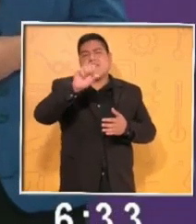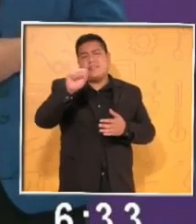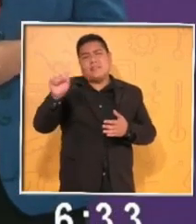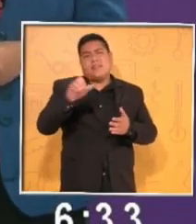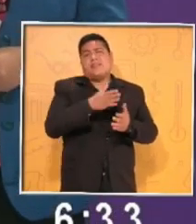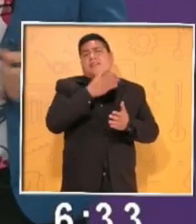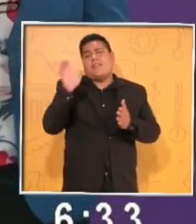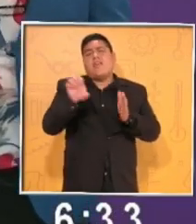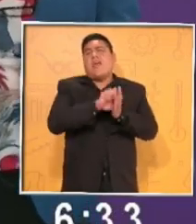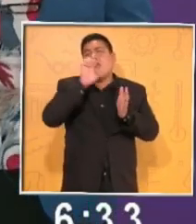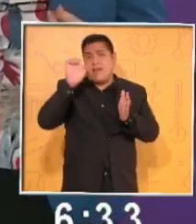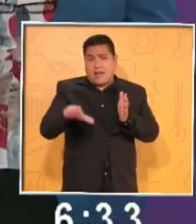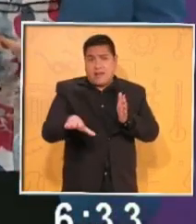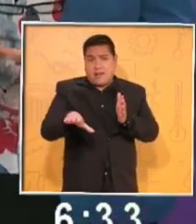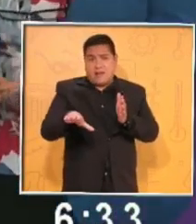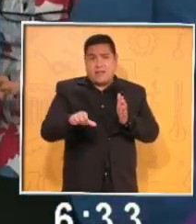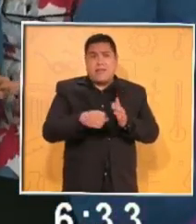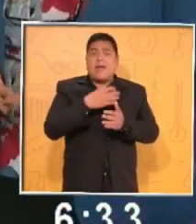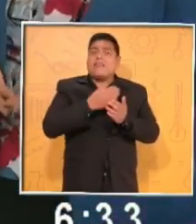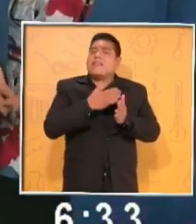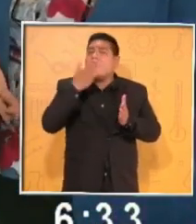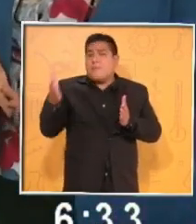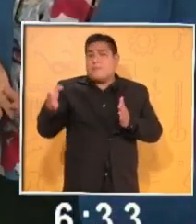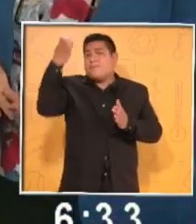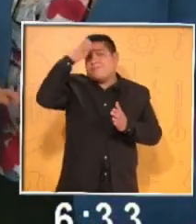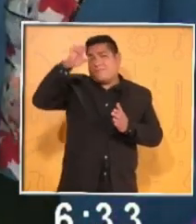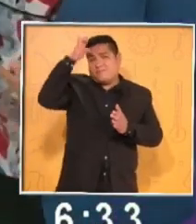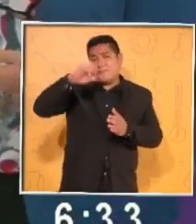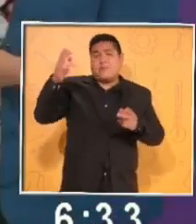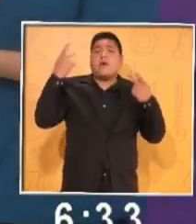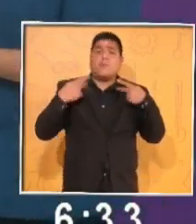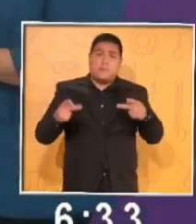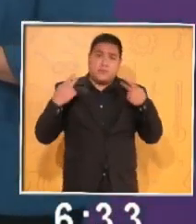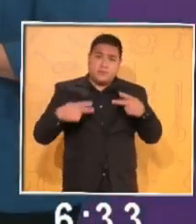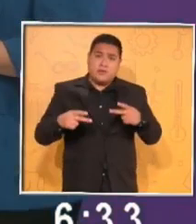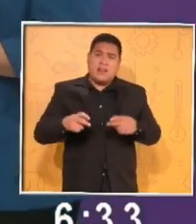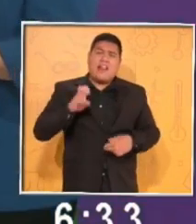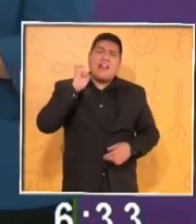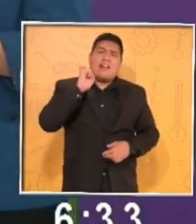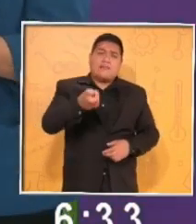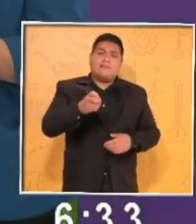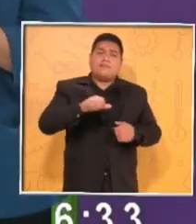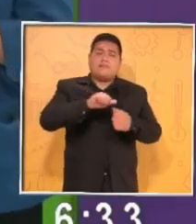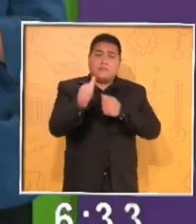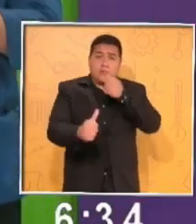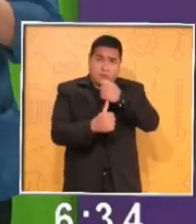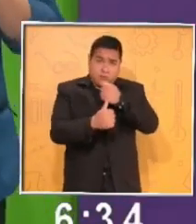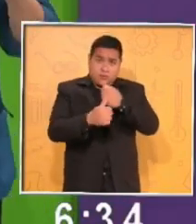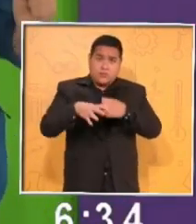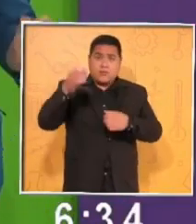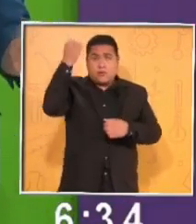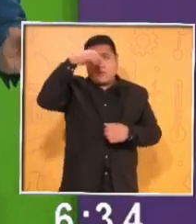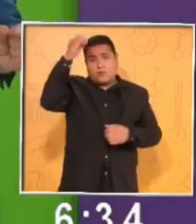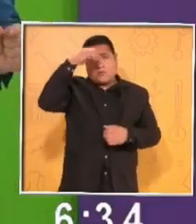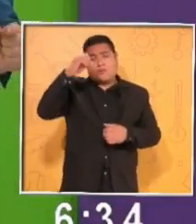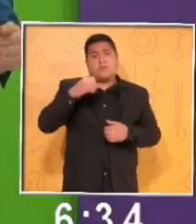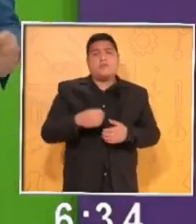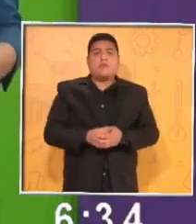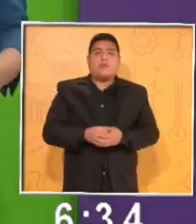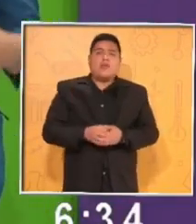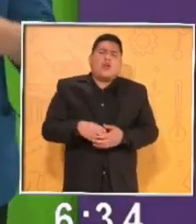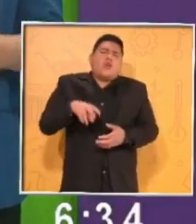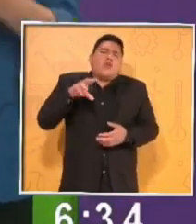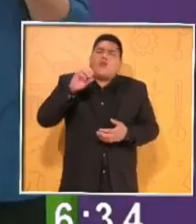de ejemplos, argumentos de experiencia personal. Esos argumentos no es nada más el nombre del